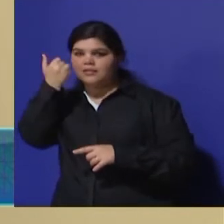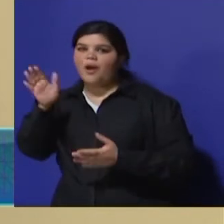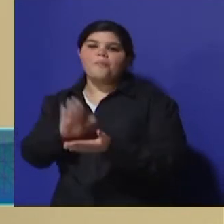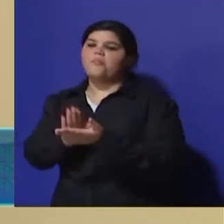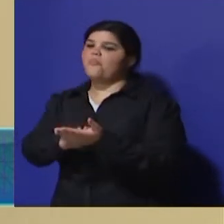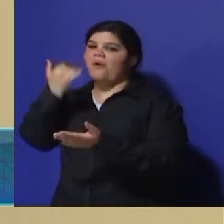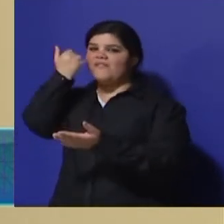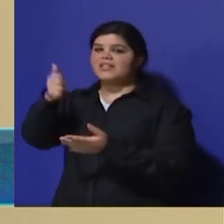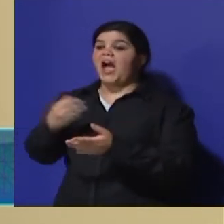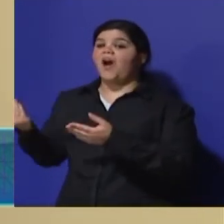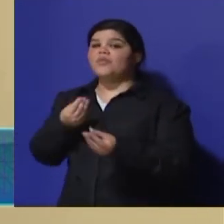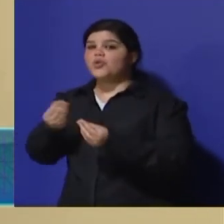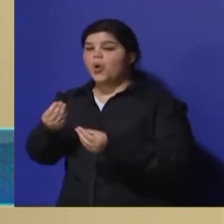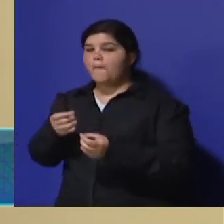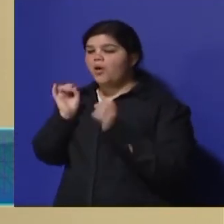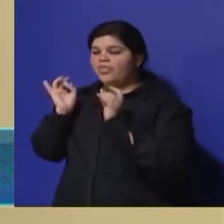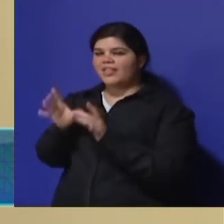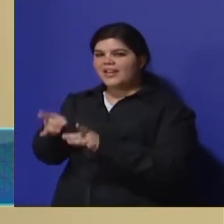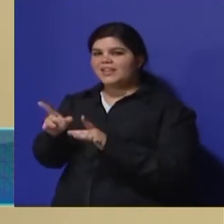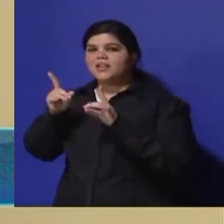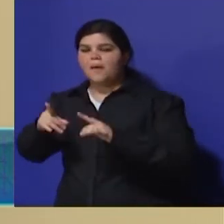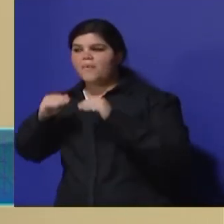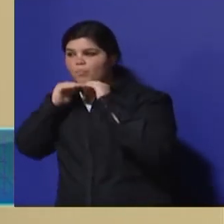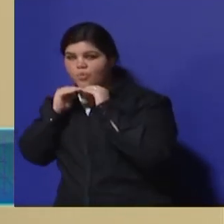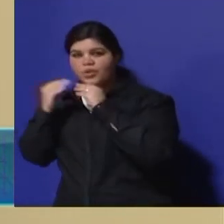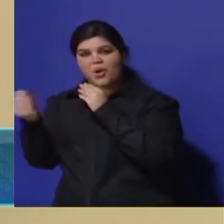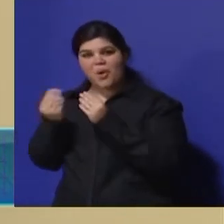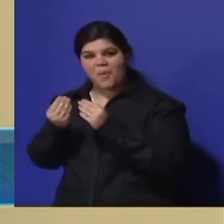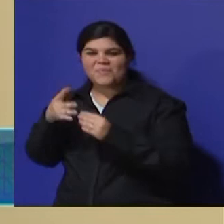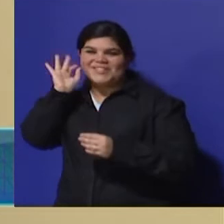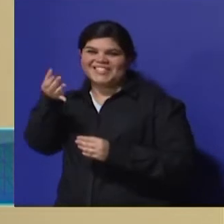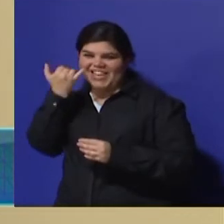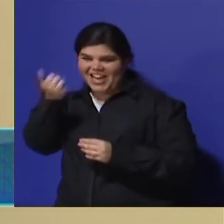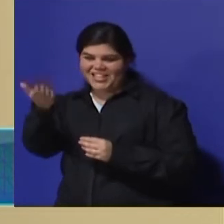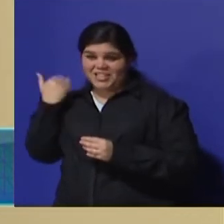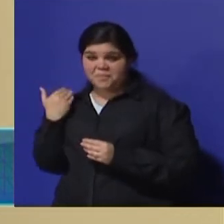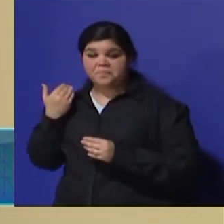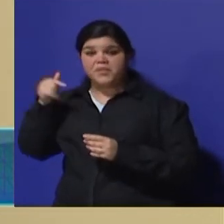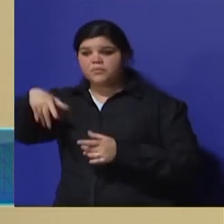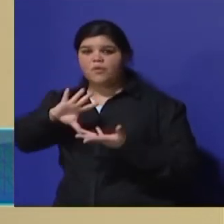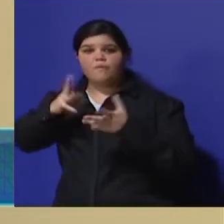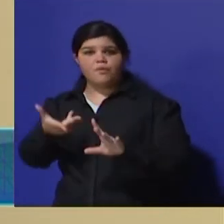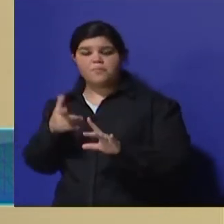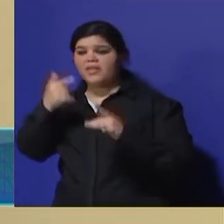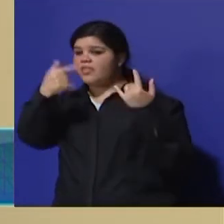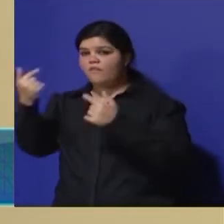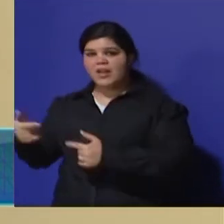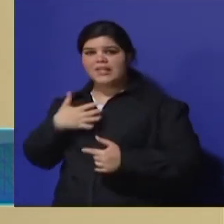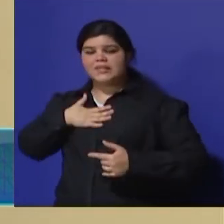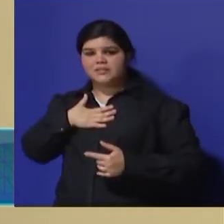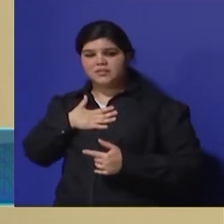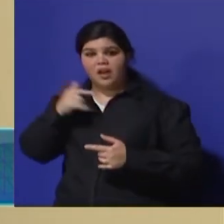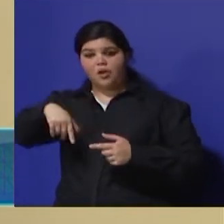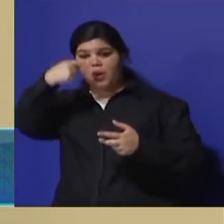no solamente al ojo del crítico, sino al ojo del público, porque fueron espectáculos que se disfrutaron muchísimos desde distintos puntos de vista, ¿sí? Me voy al